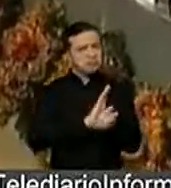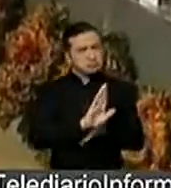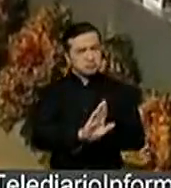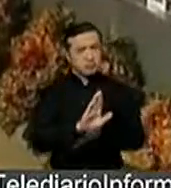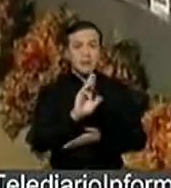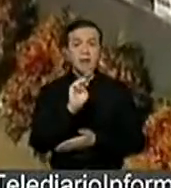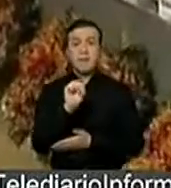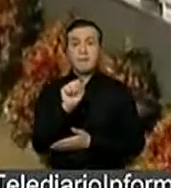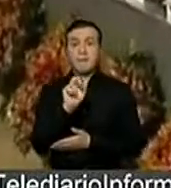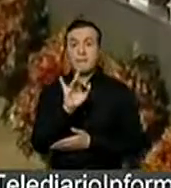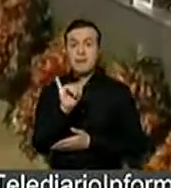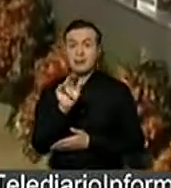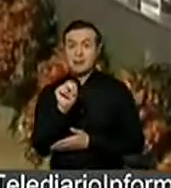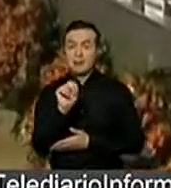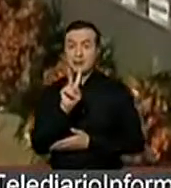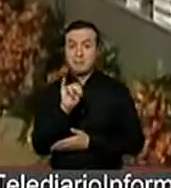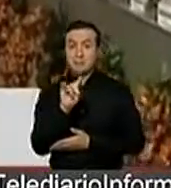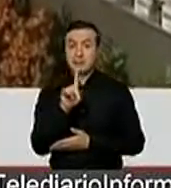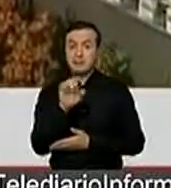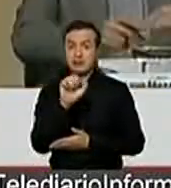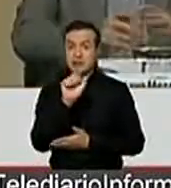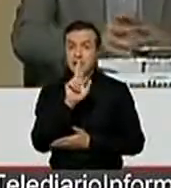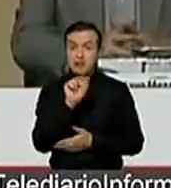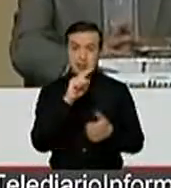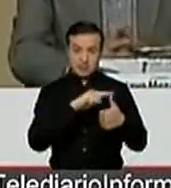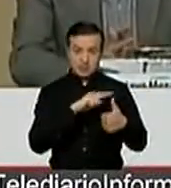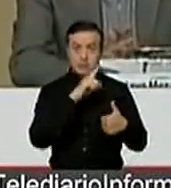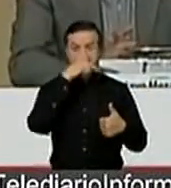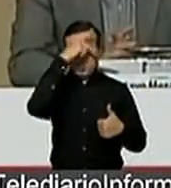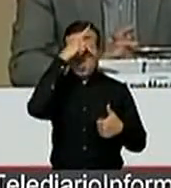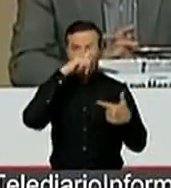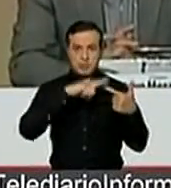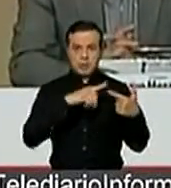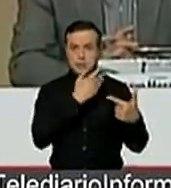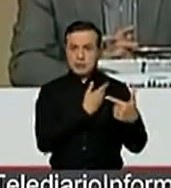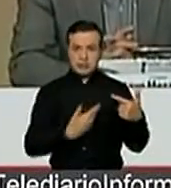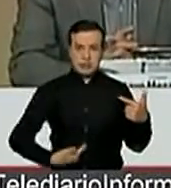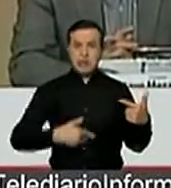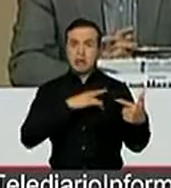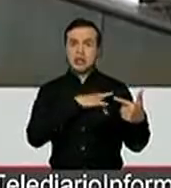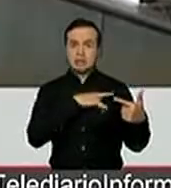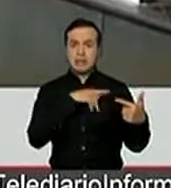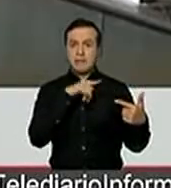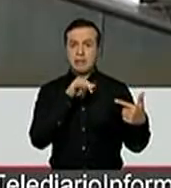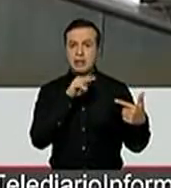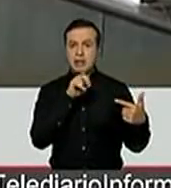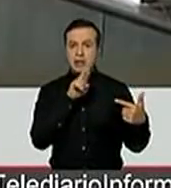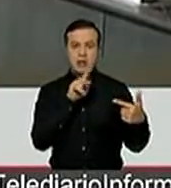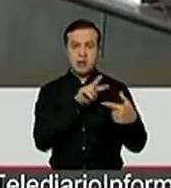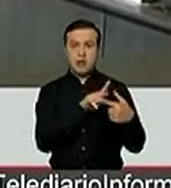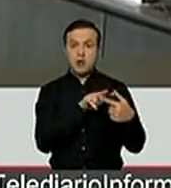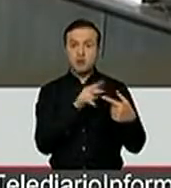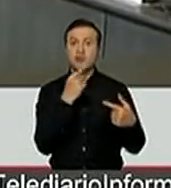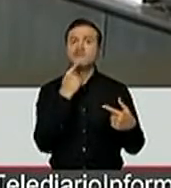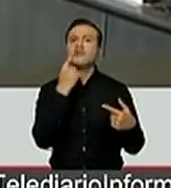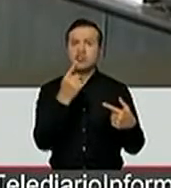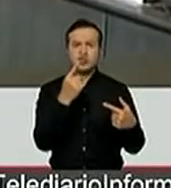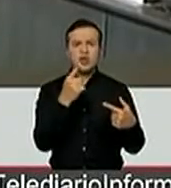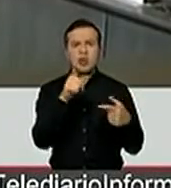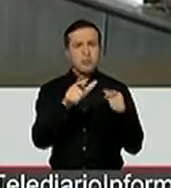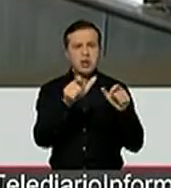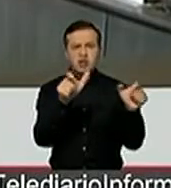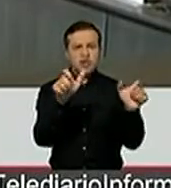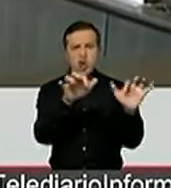Martín Vizcarra y Sebastián Piñera, presidentes de Perú y Chile respectivamente, rechazaron lo que califican como un intento de desestabilizar al gobierno